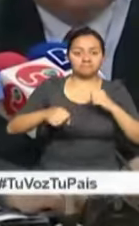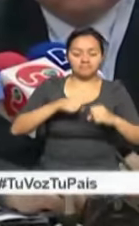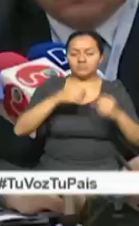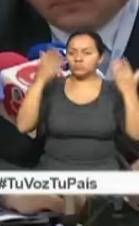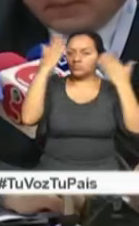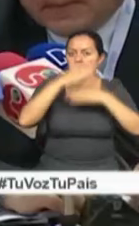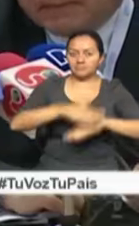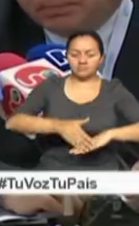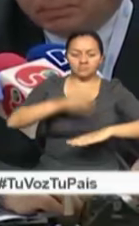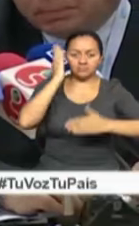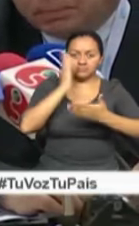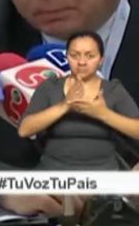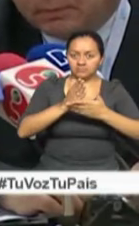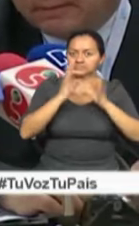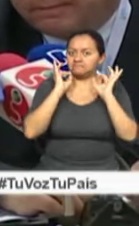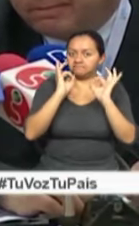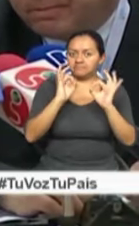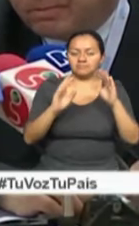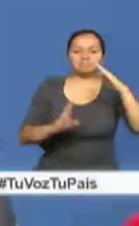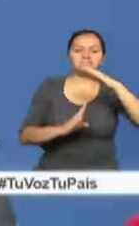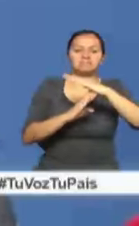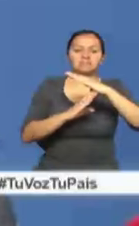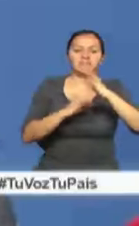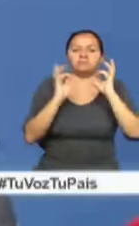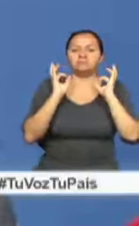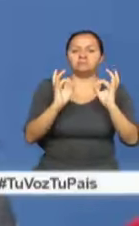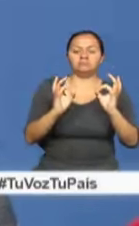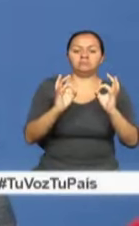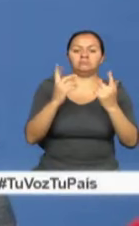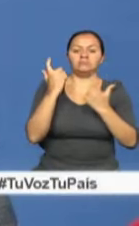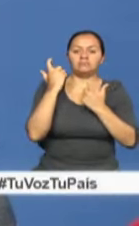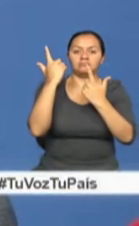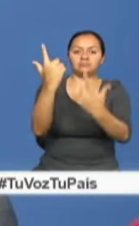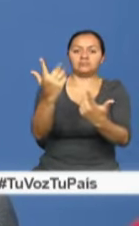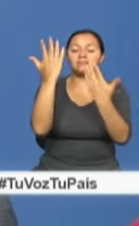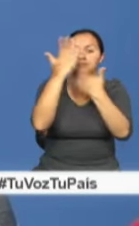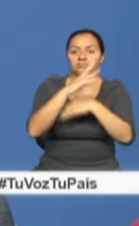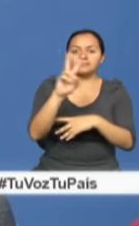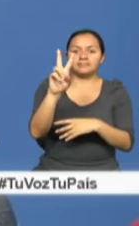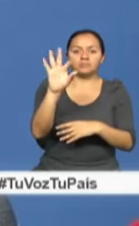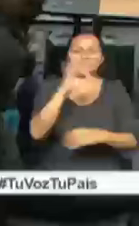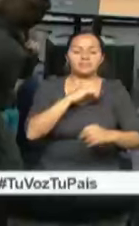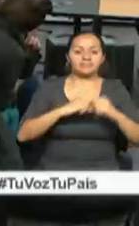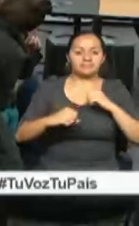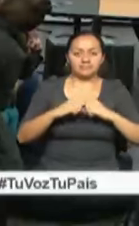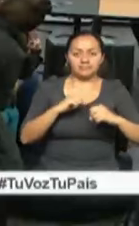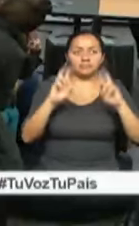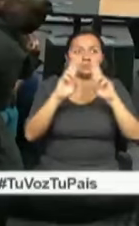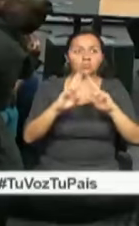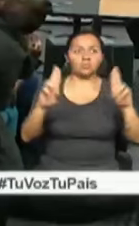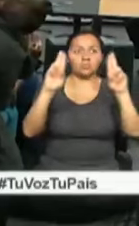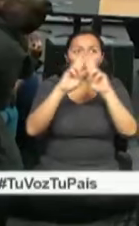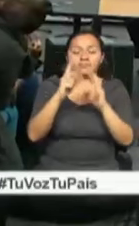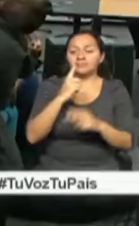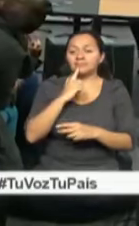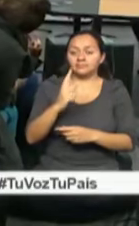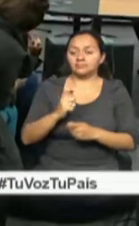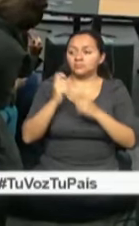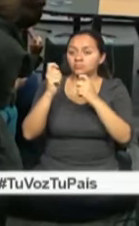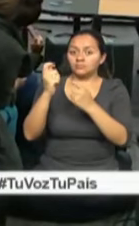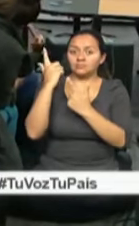Pacto de Paz que busca poner fin a más de medio siglo de conflicto. El representante de la ONU desestimó hacer pública la entrega de